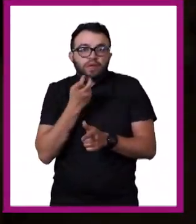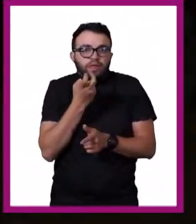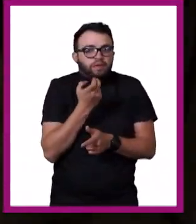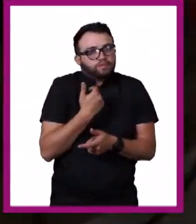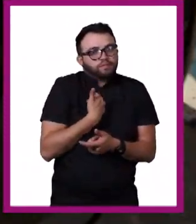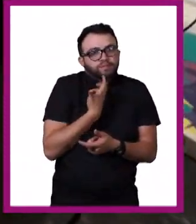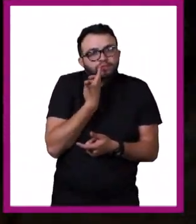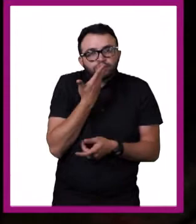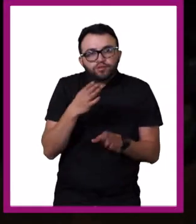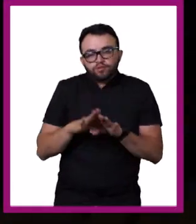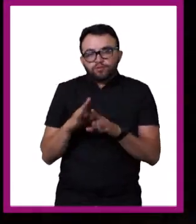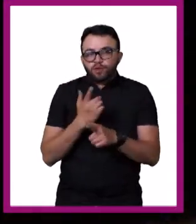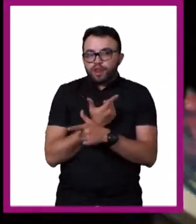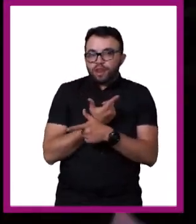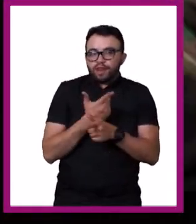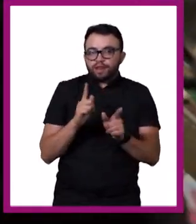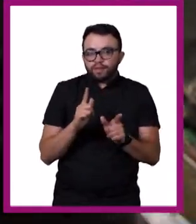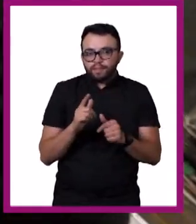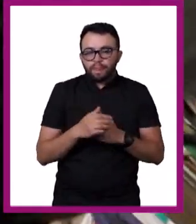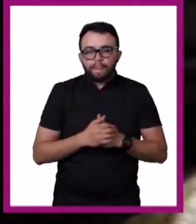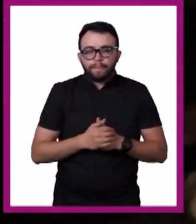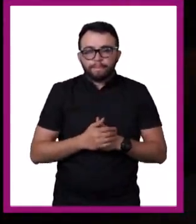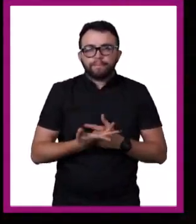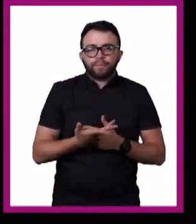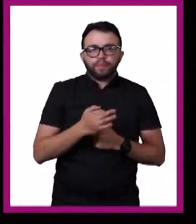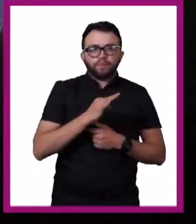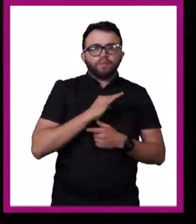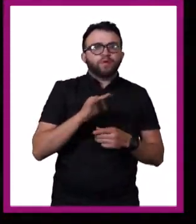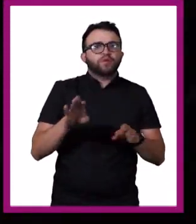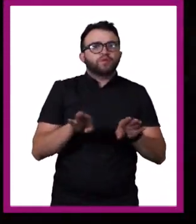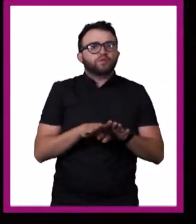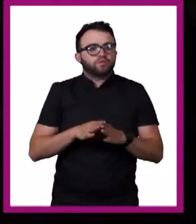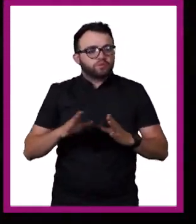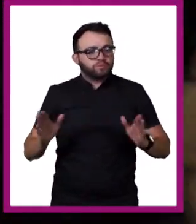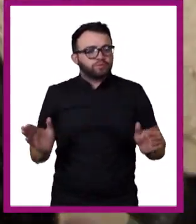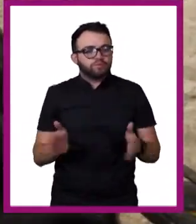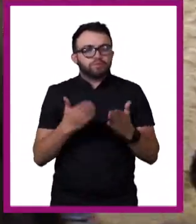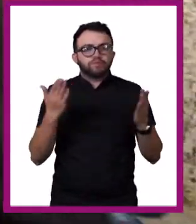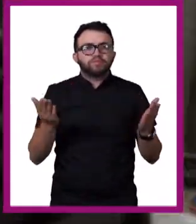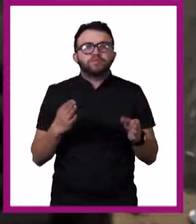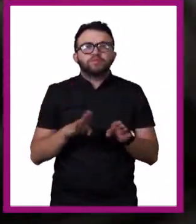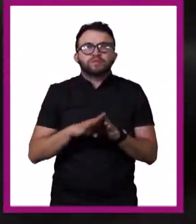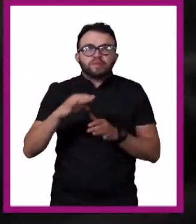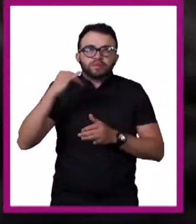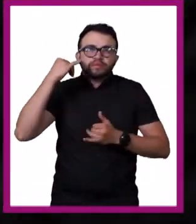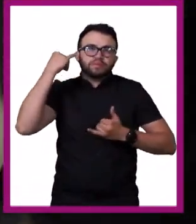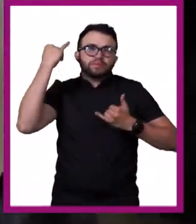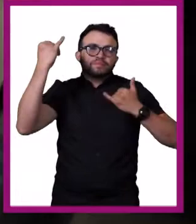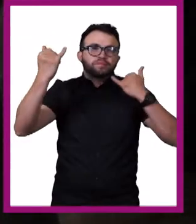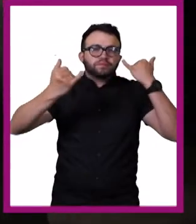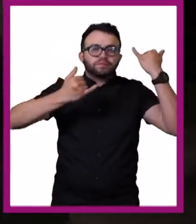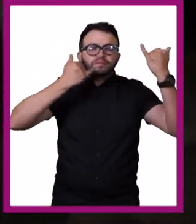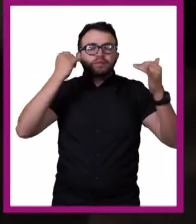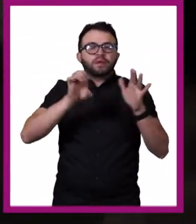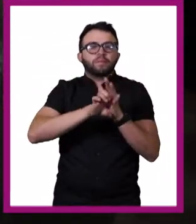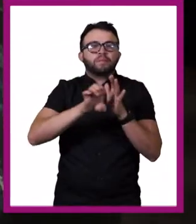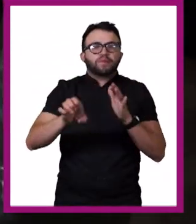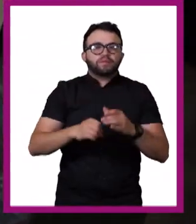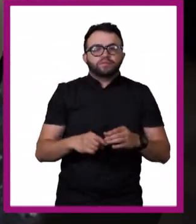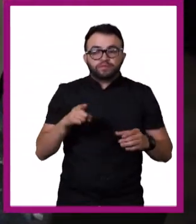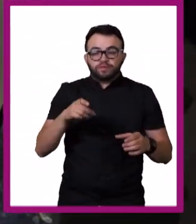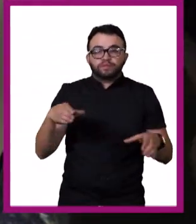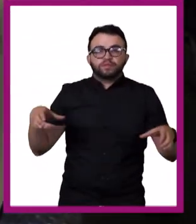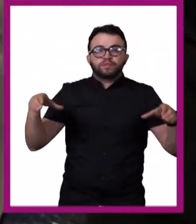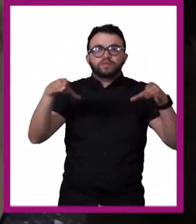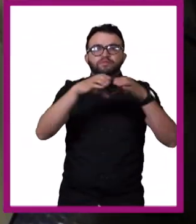pretende, de tal manera que podamos echar a andar la imaginación. Por ejemplo, a esta pirámide le